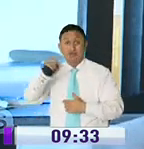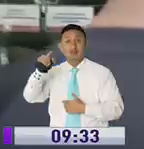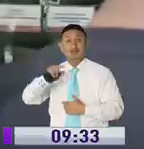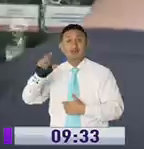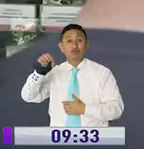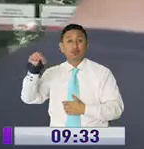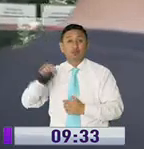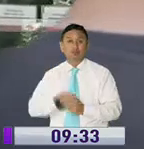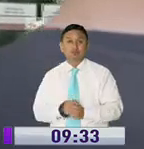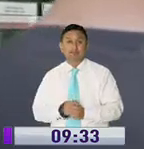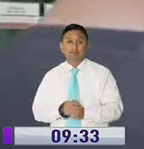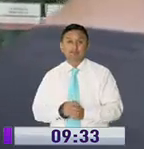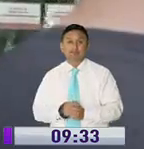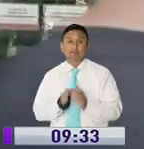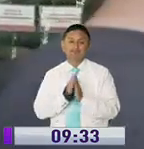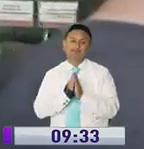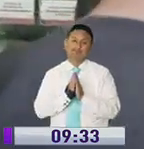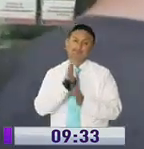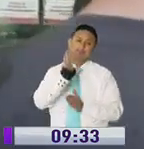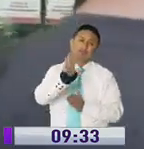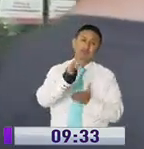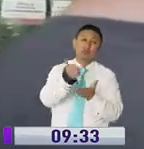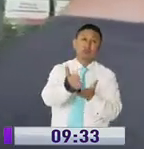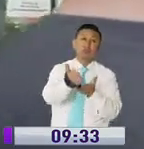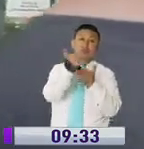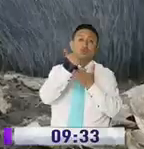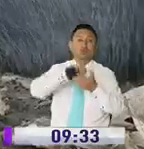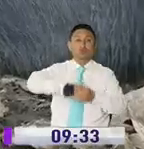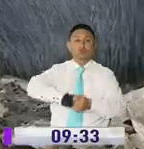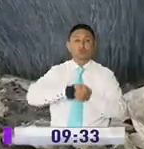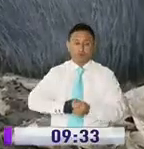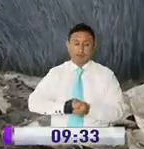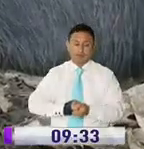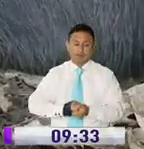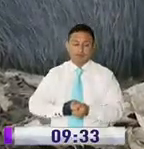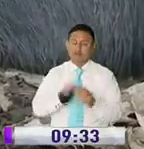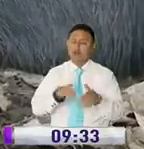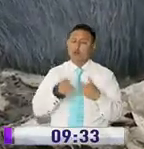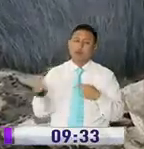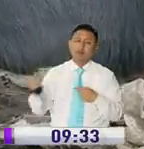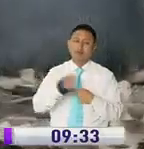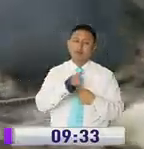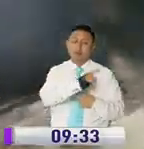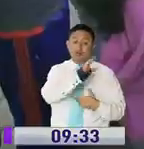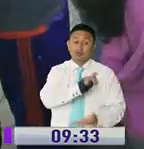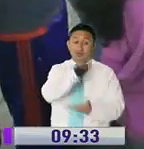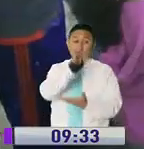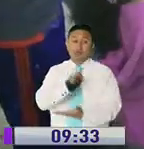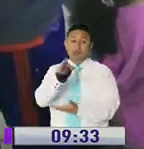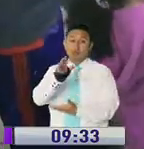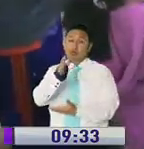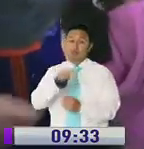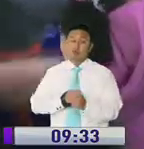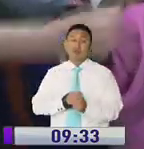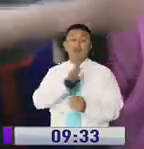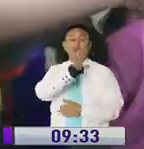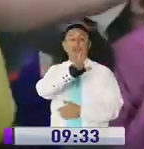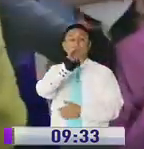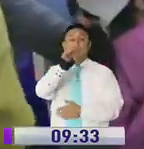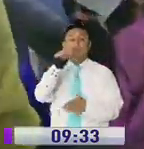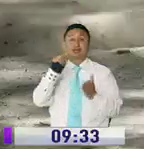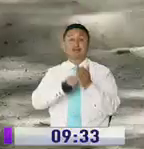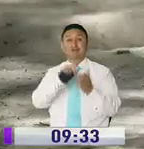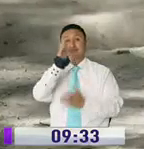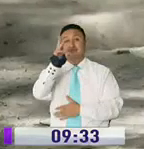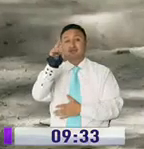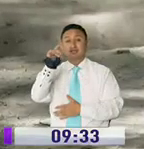zoológico. Además, apelan a la solidaridad de la ciudadanía, pues para mantener el lugar, sus representantes estiman que necesitan entre 50 a 60